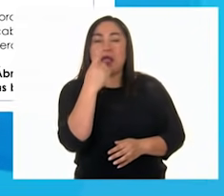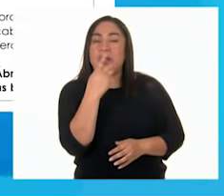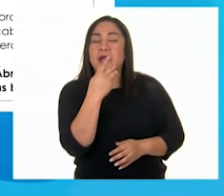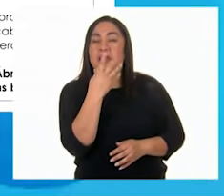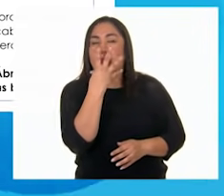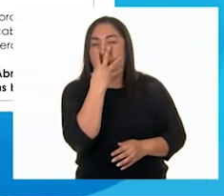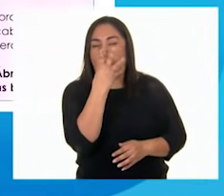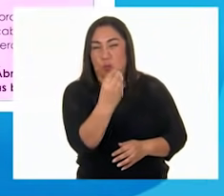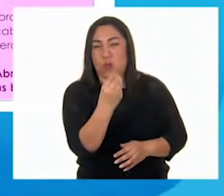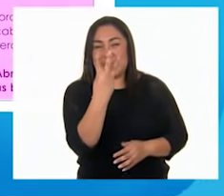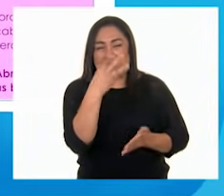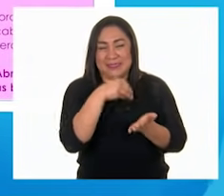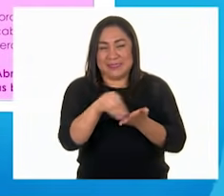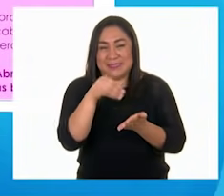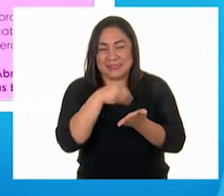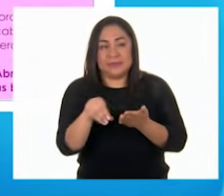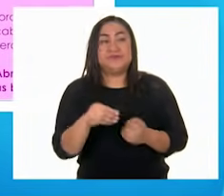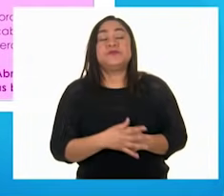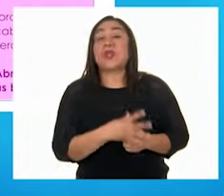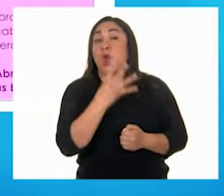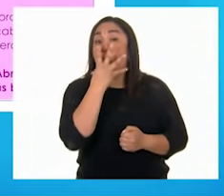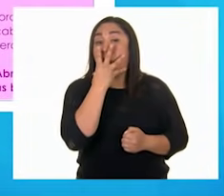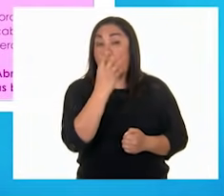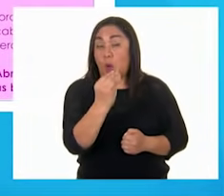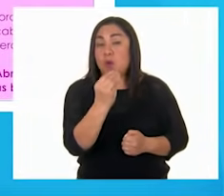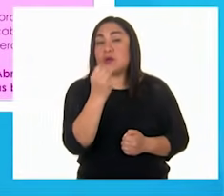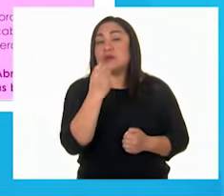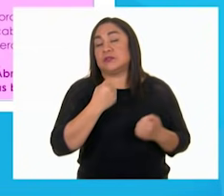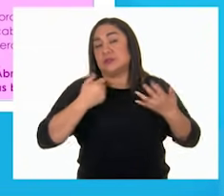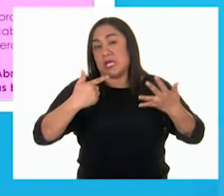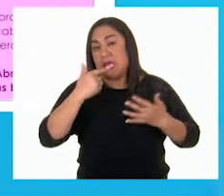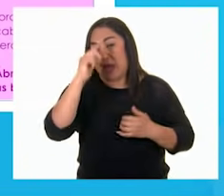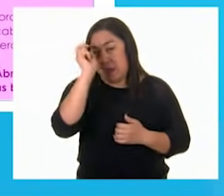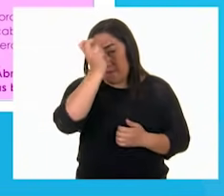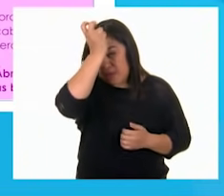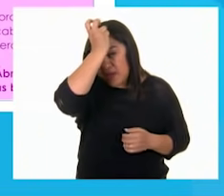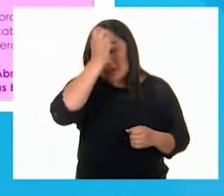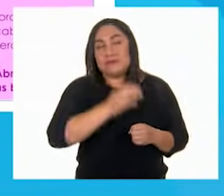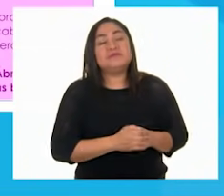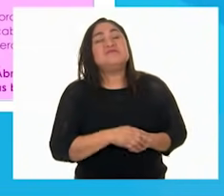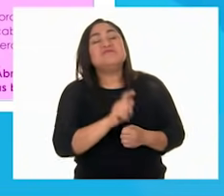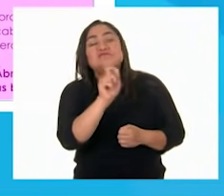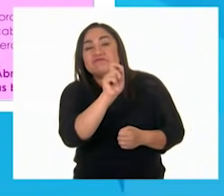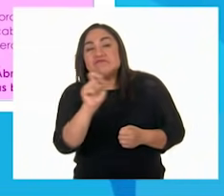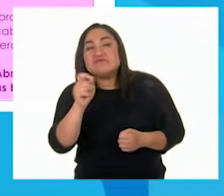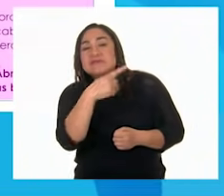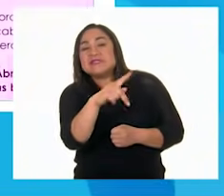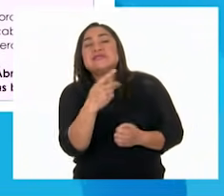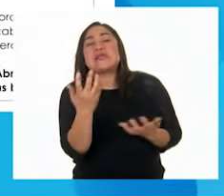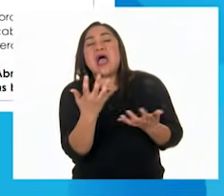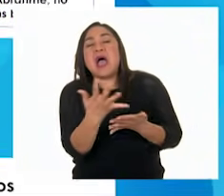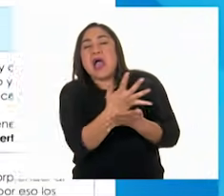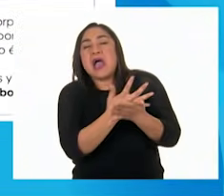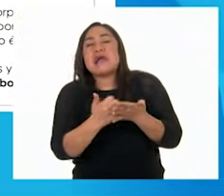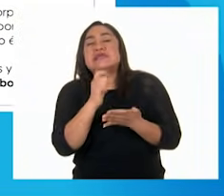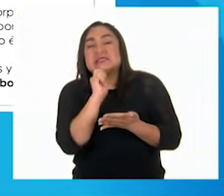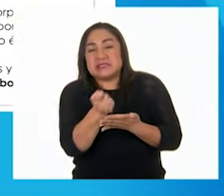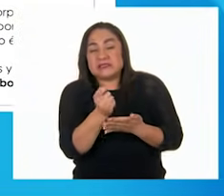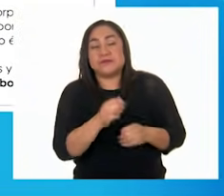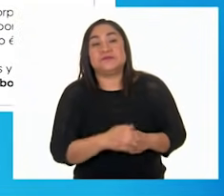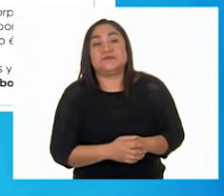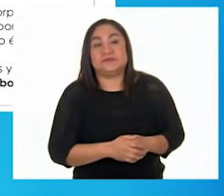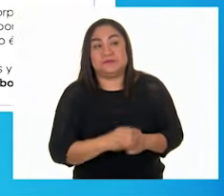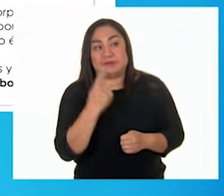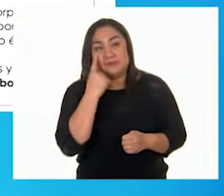cerditos. El lobo y las siete cabritas. Su frase, su intención. Y luego... Y ahí